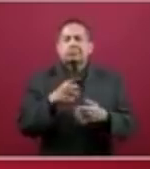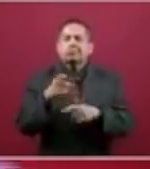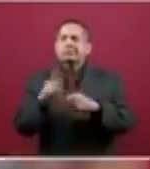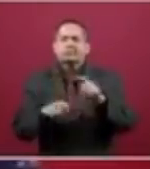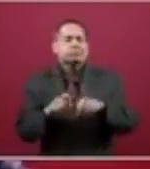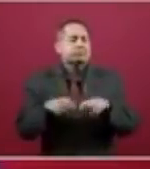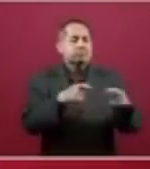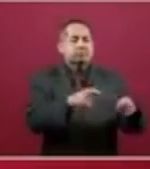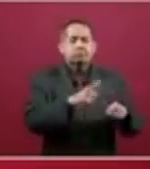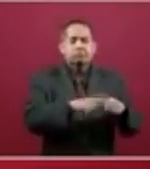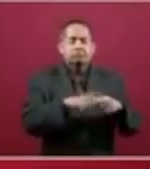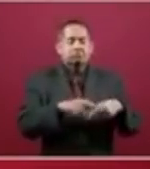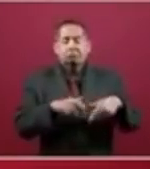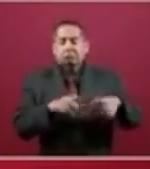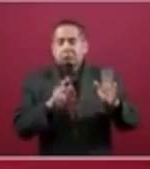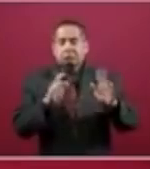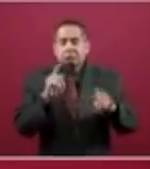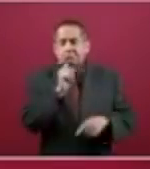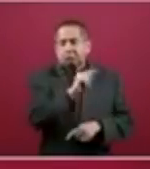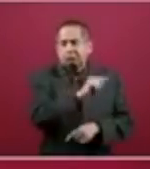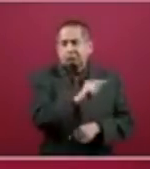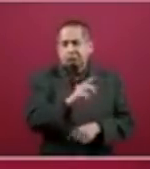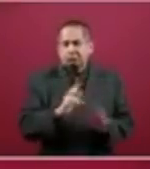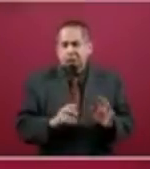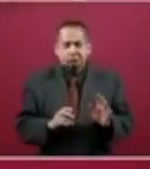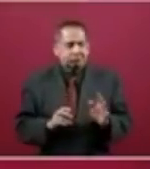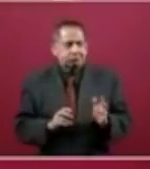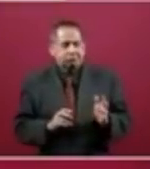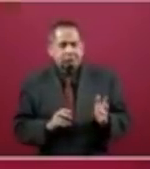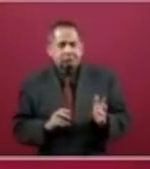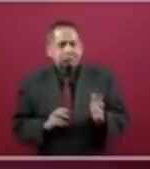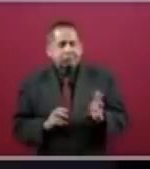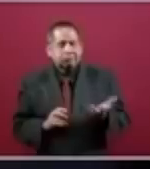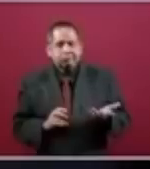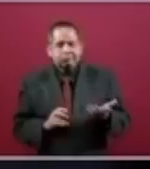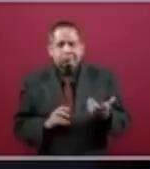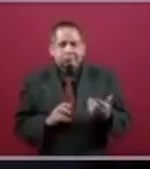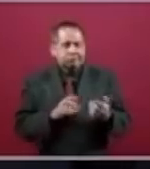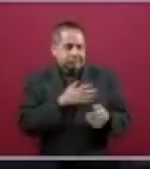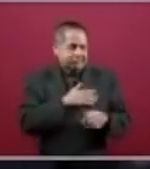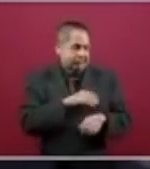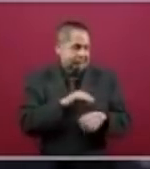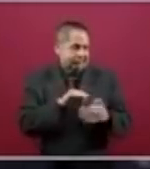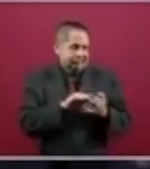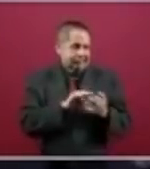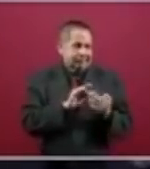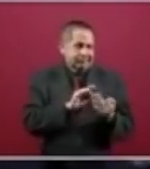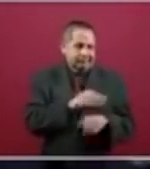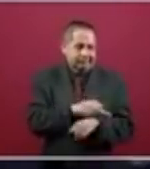a quienes, a los cercanos,